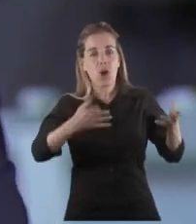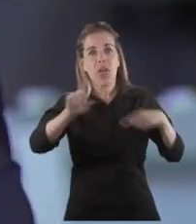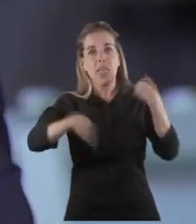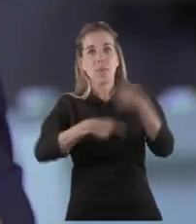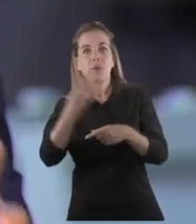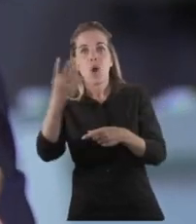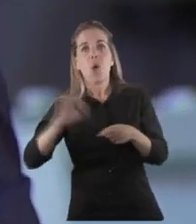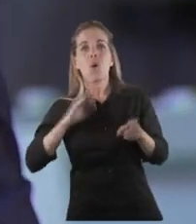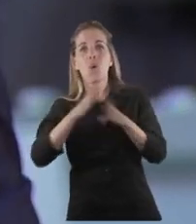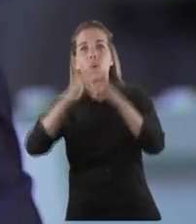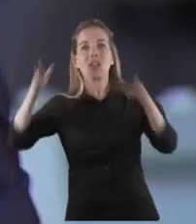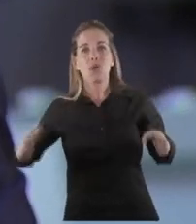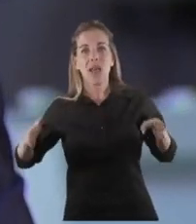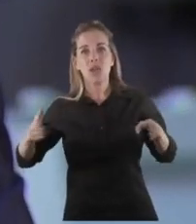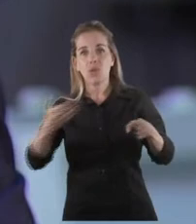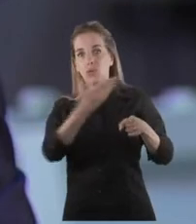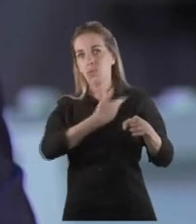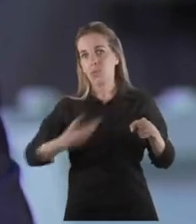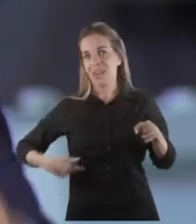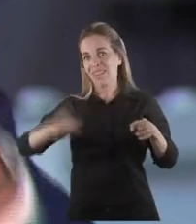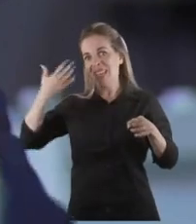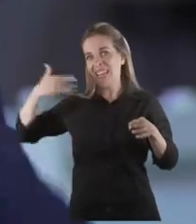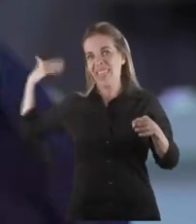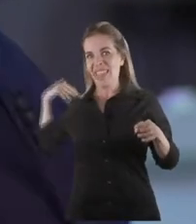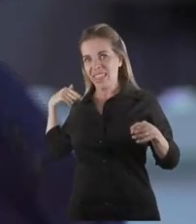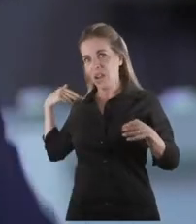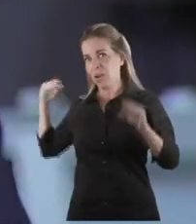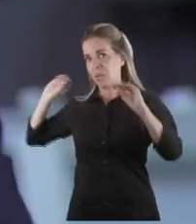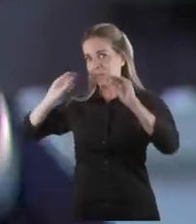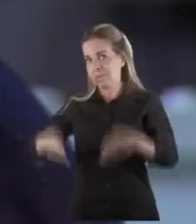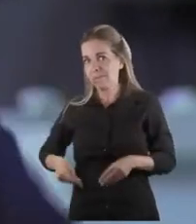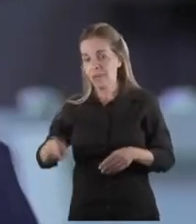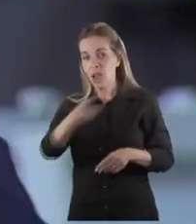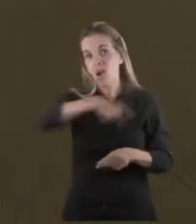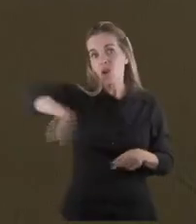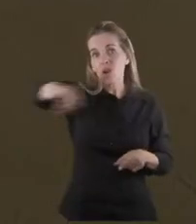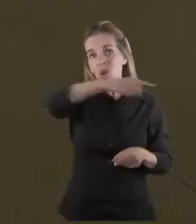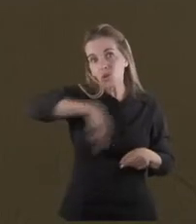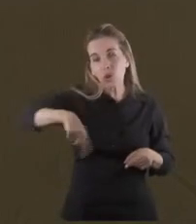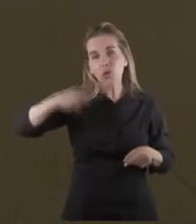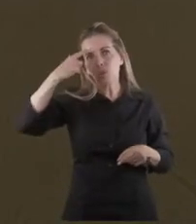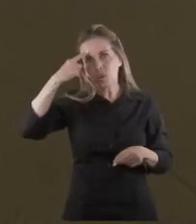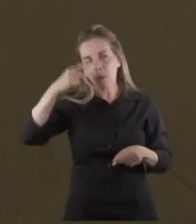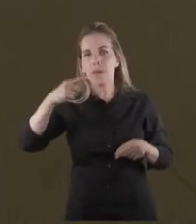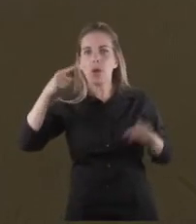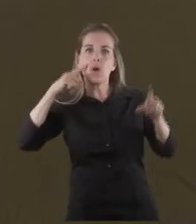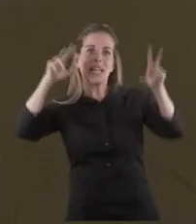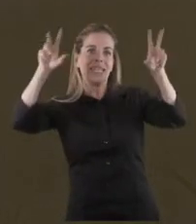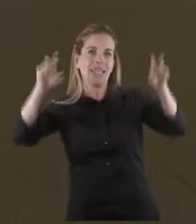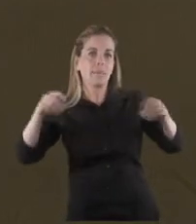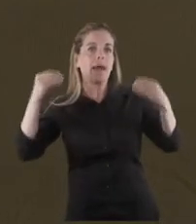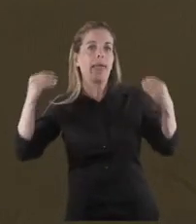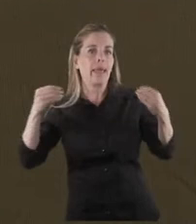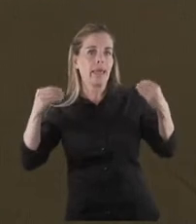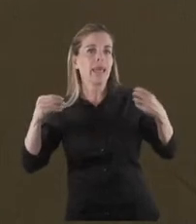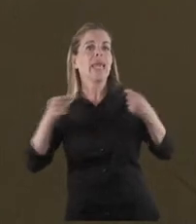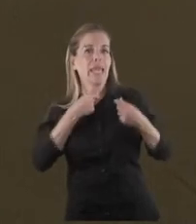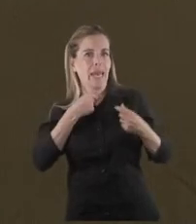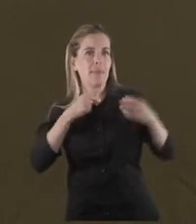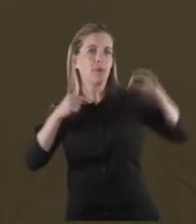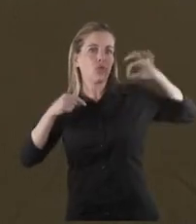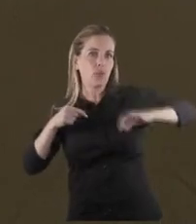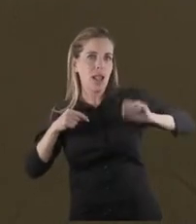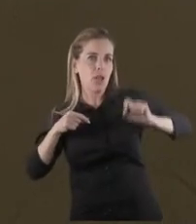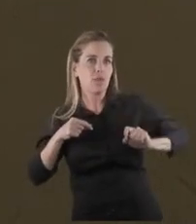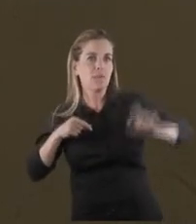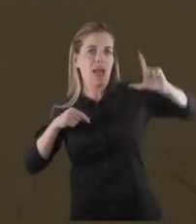Nosotros, pandemia de por medio, con la regla de que el salario le gana la inflación, llevamos recuperados